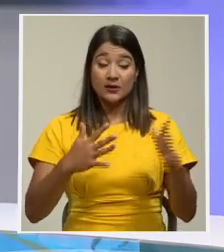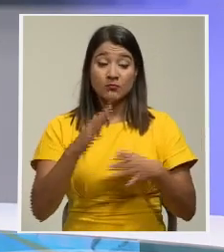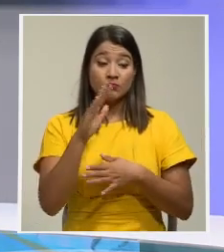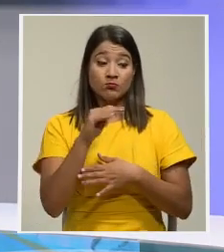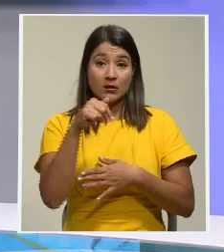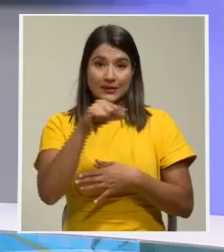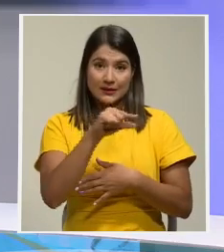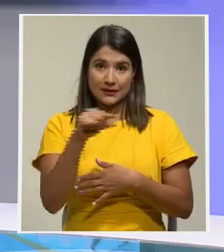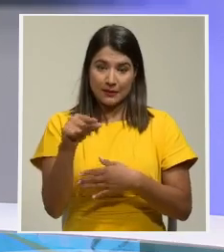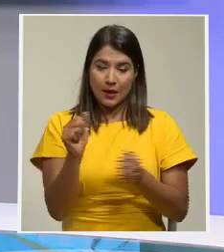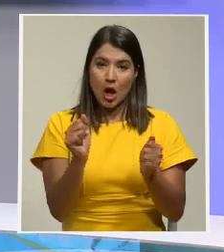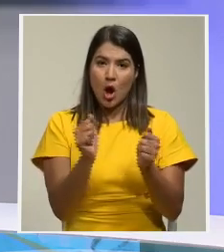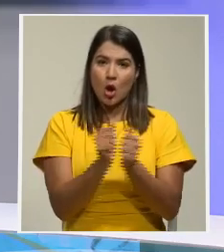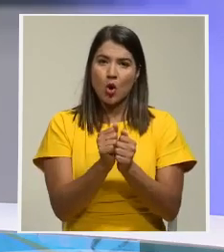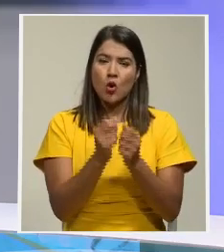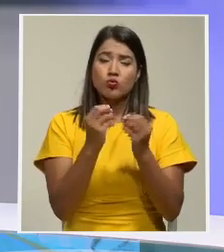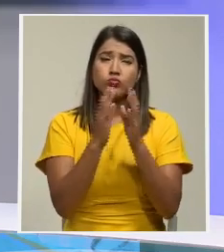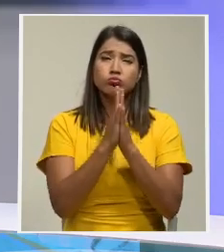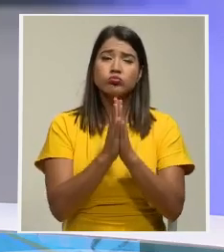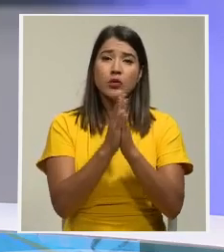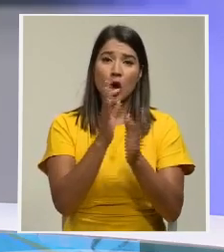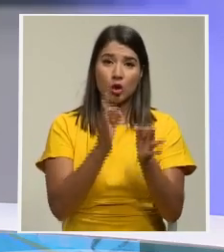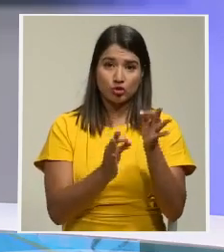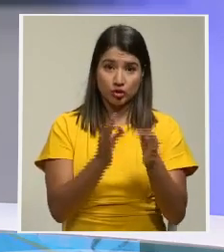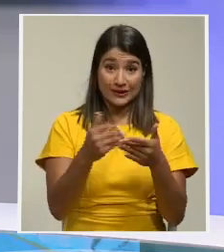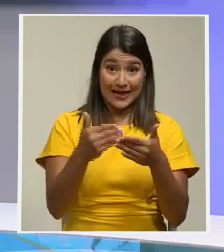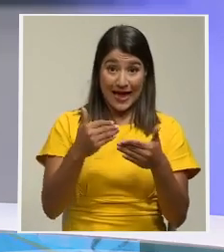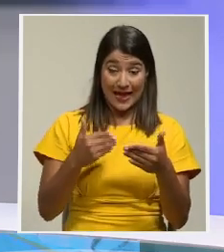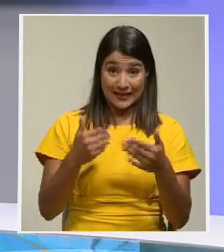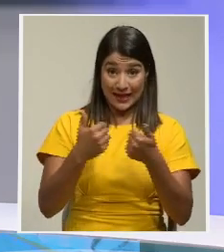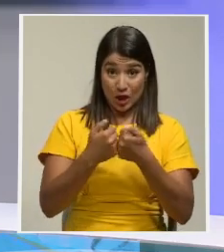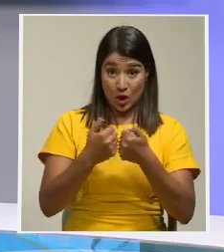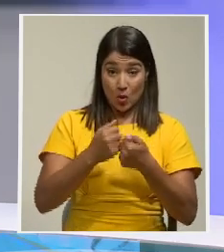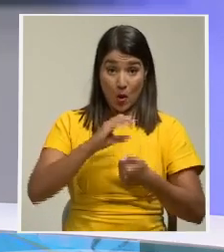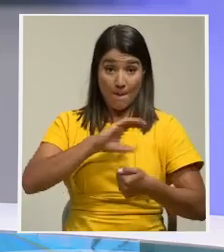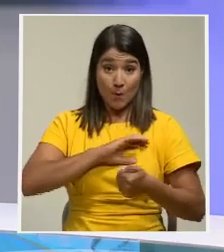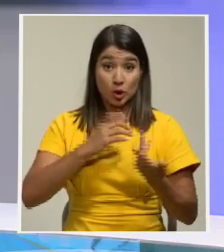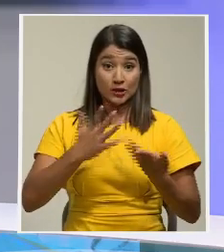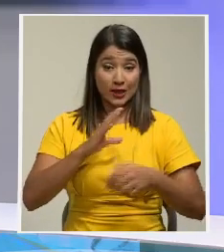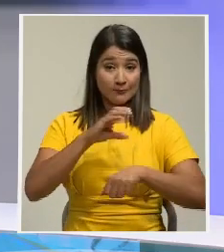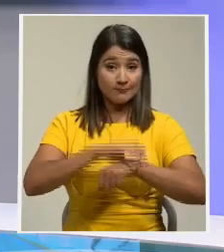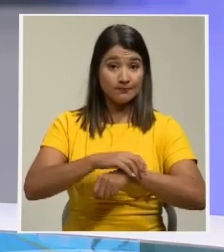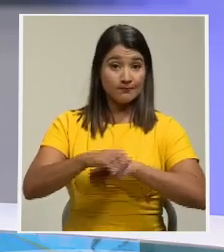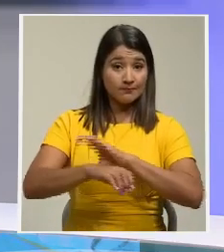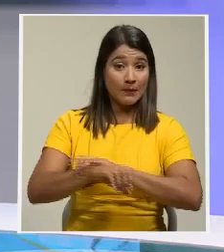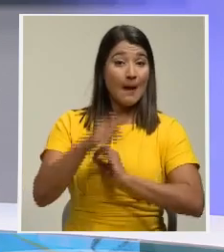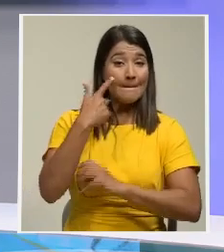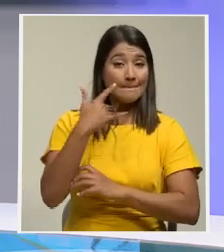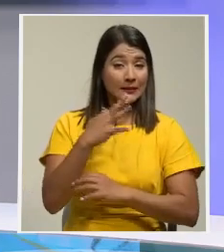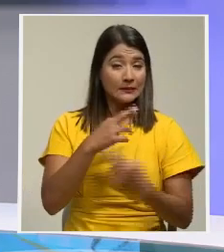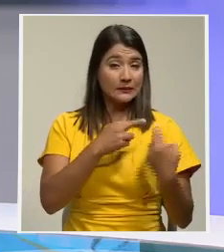semana en medio de un clamor de justicia. Su exnovio policía está arrestado como sospechoso.